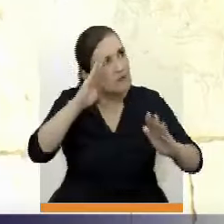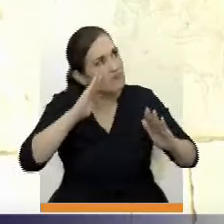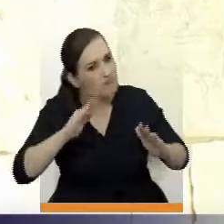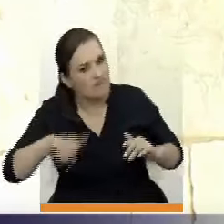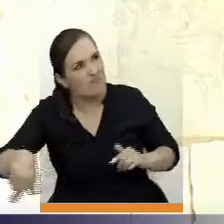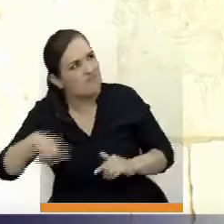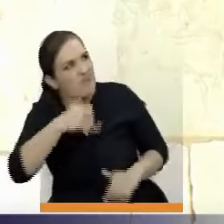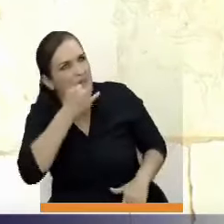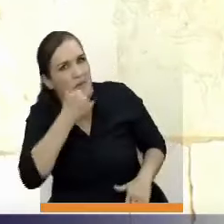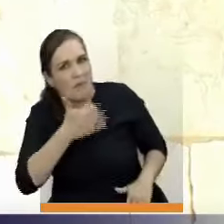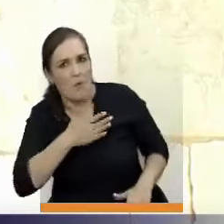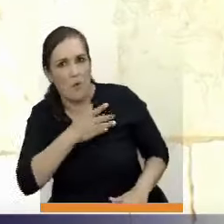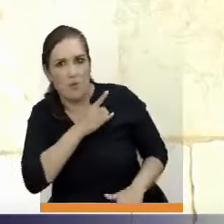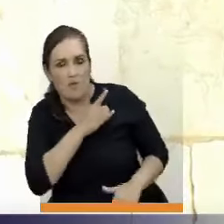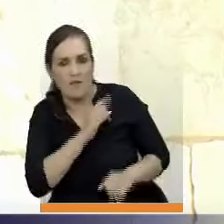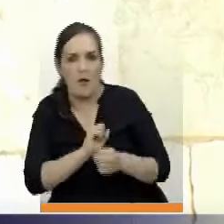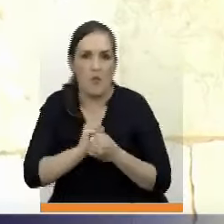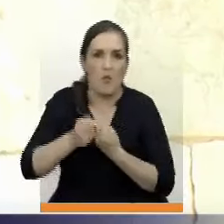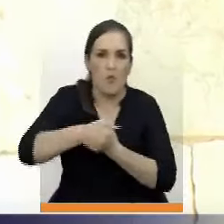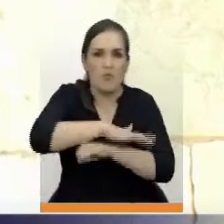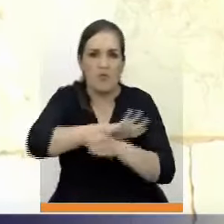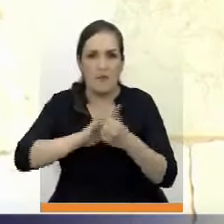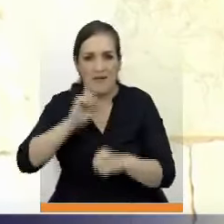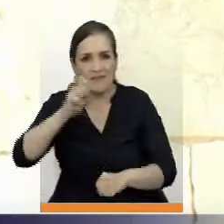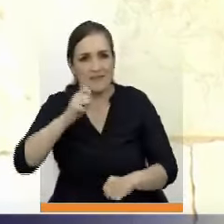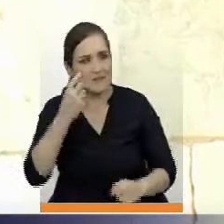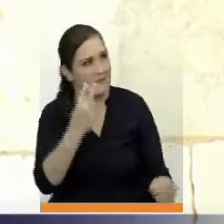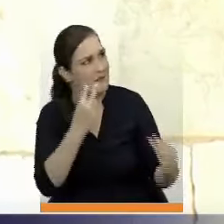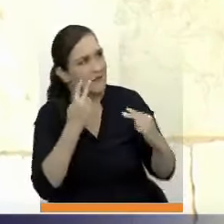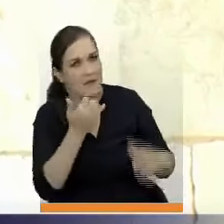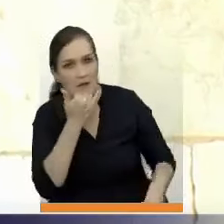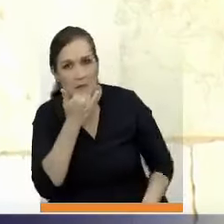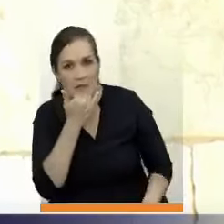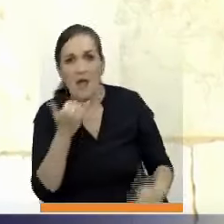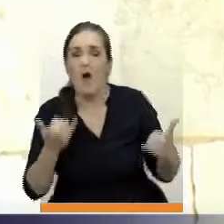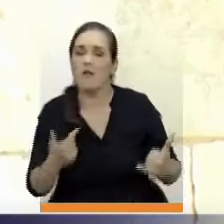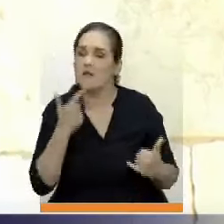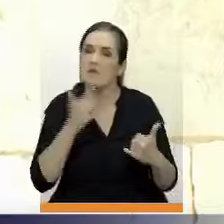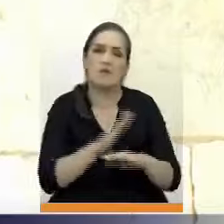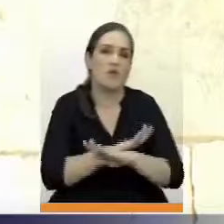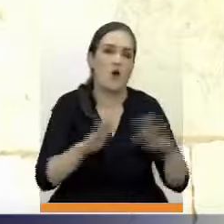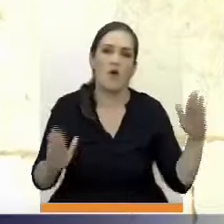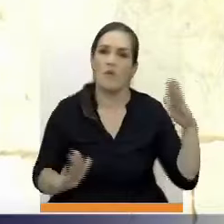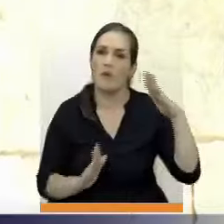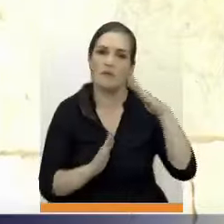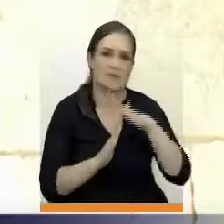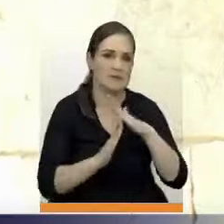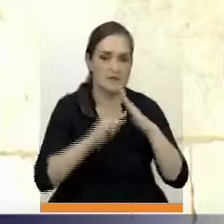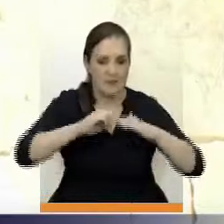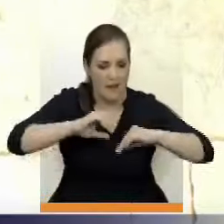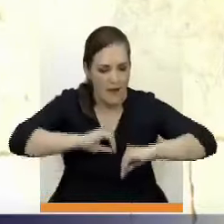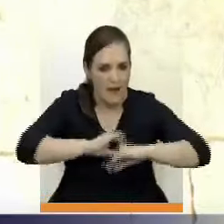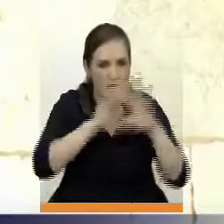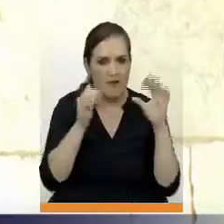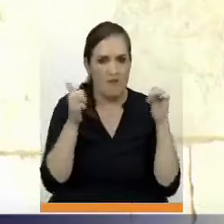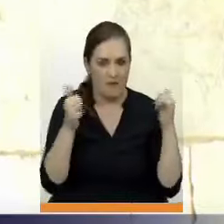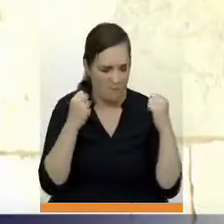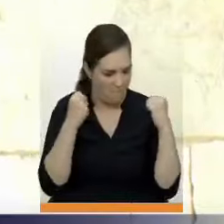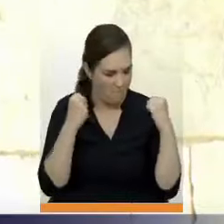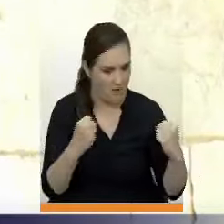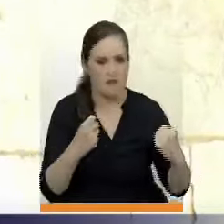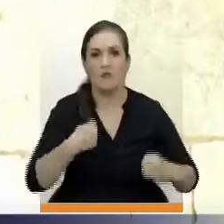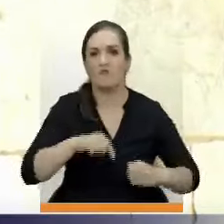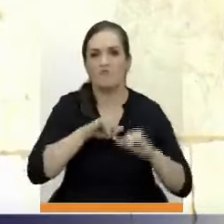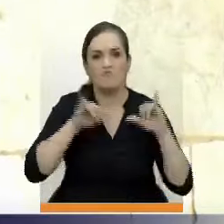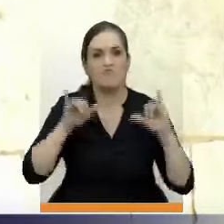está pasando en la universidad. Y nosotros por eso es que estamos diciendo no más y estamos con toda la fuerza y vamos a seguir